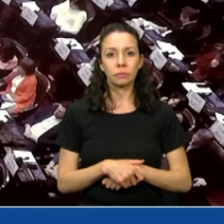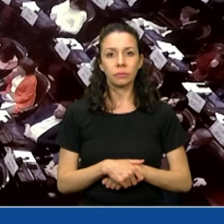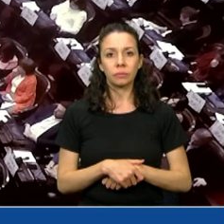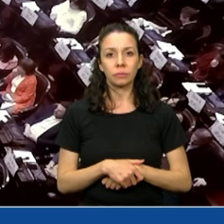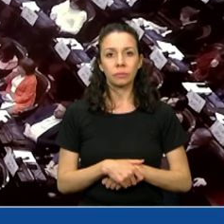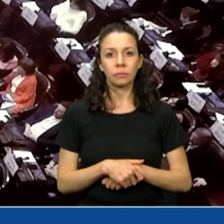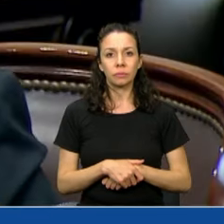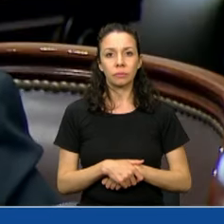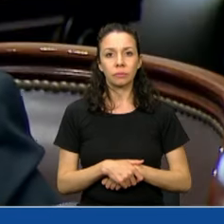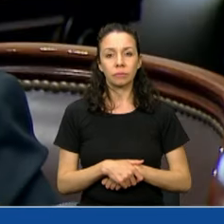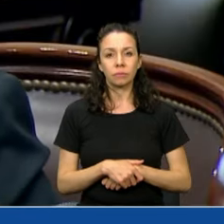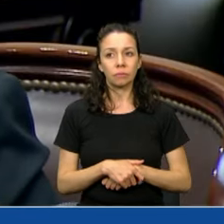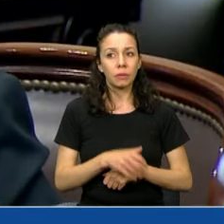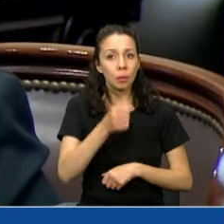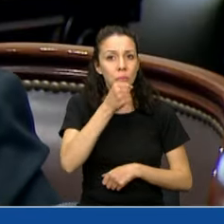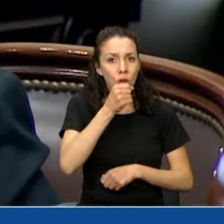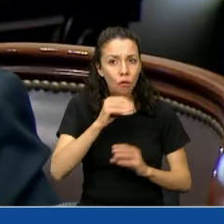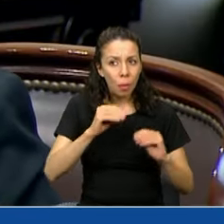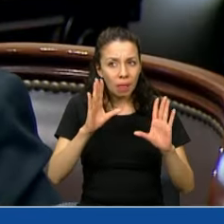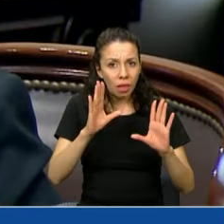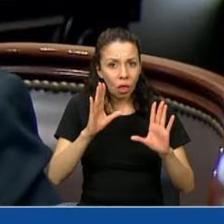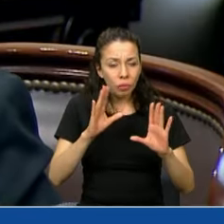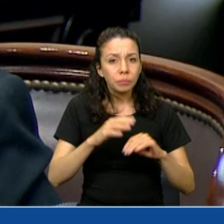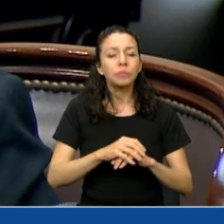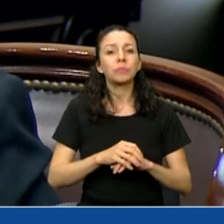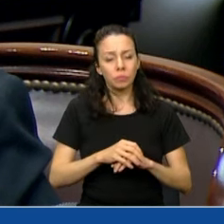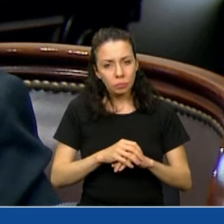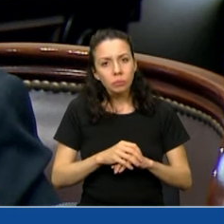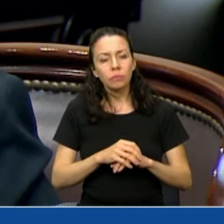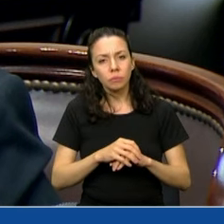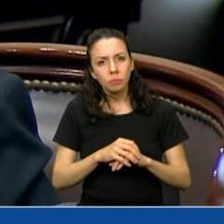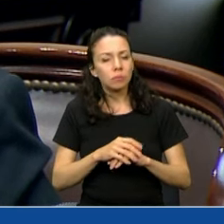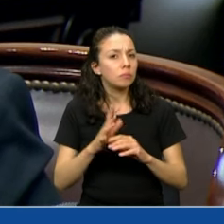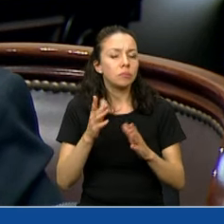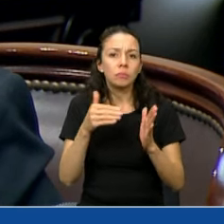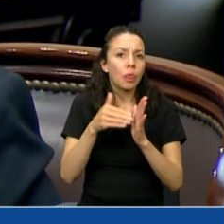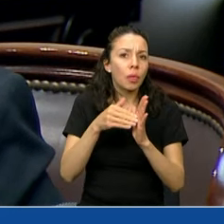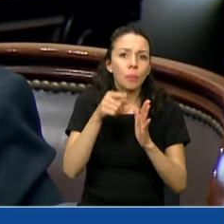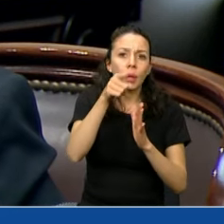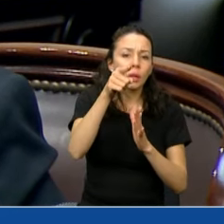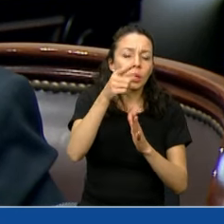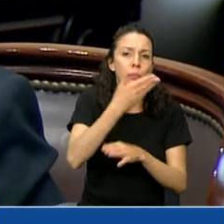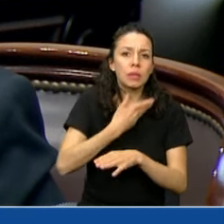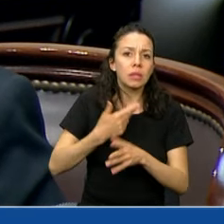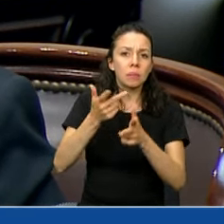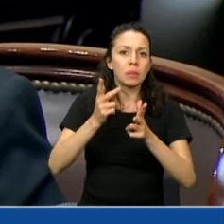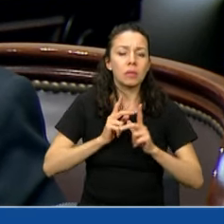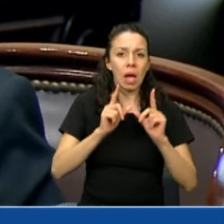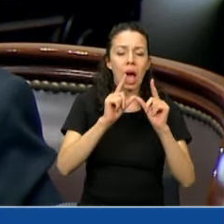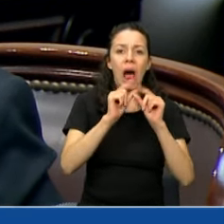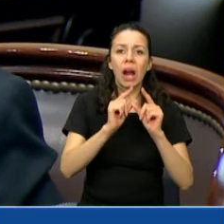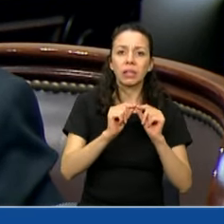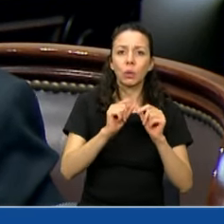para está prendido diput Ahora sí presidenta como usted diga es el artículo 7 es el